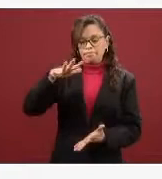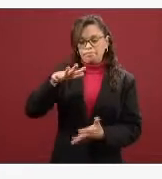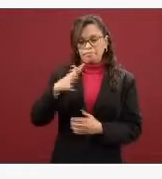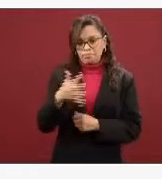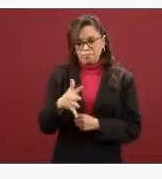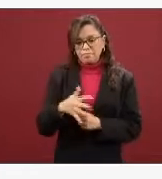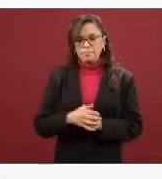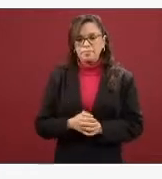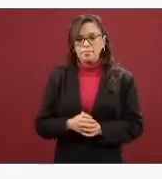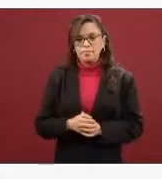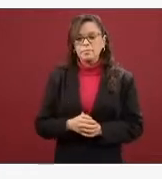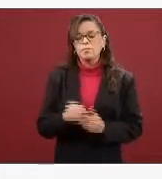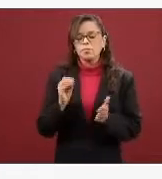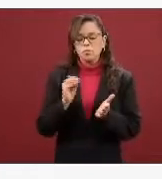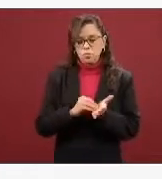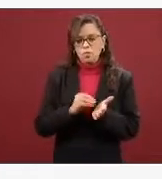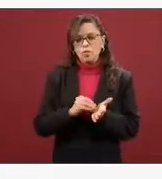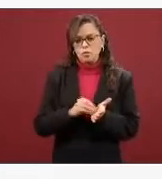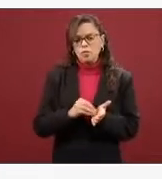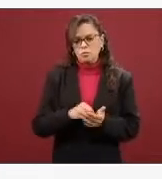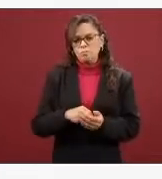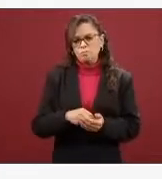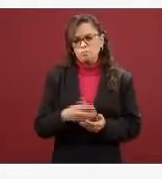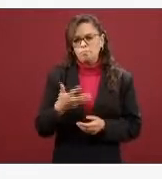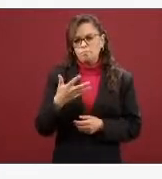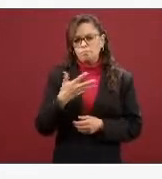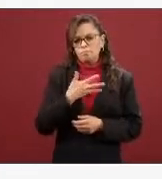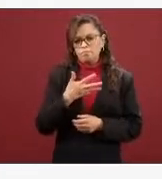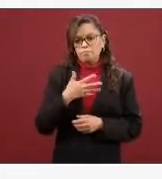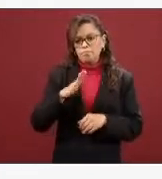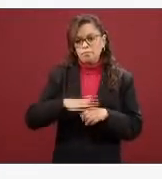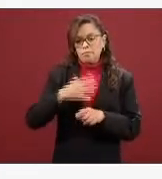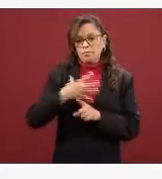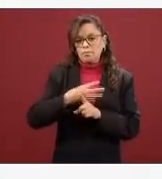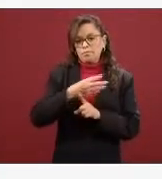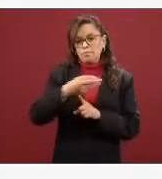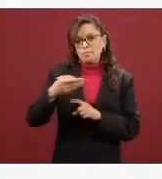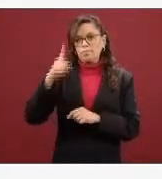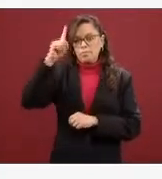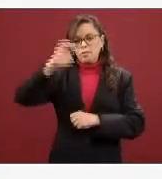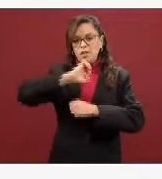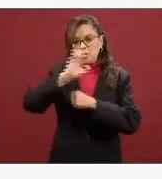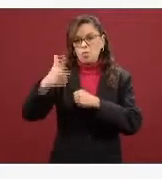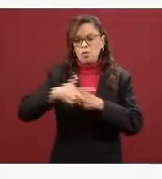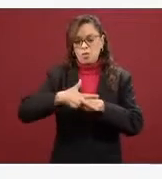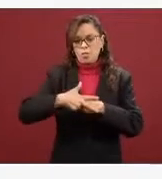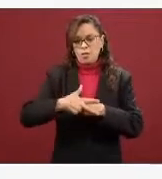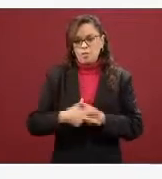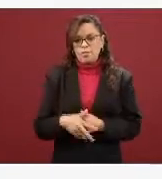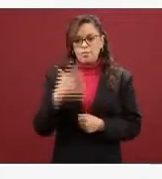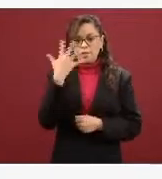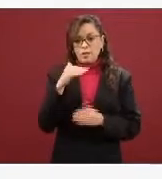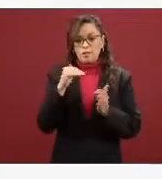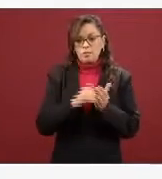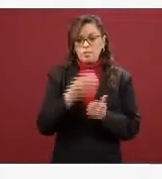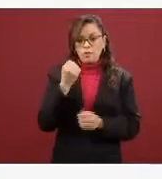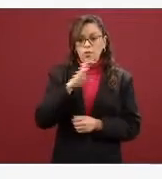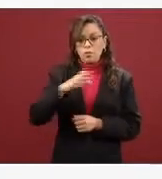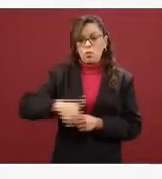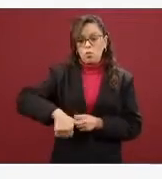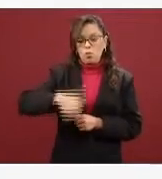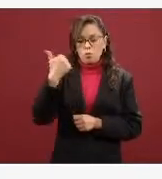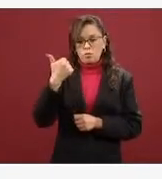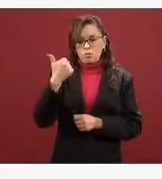72%, todavía sigue produciéndose en el continente europeo. 10,911 casos en las